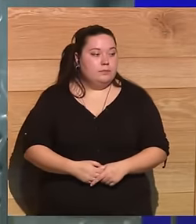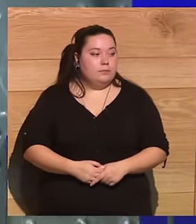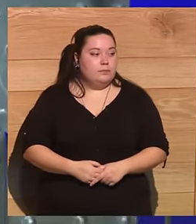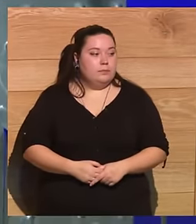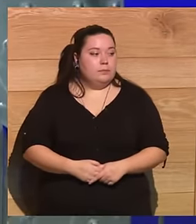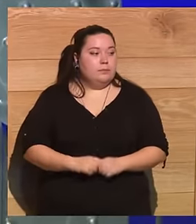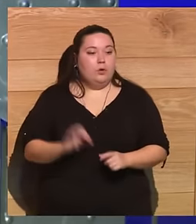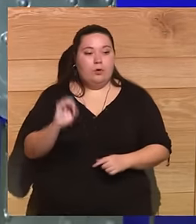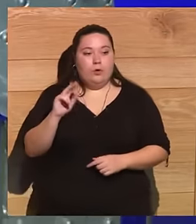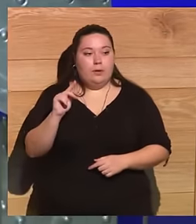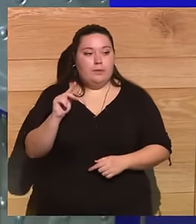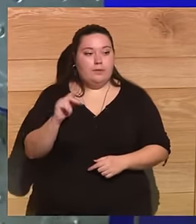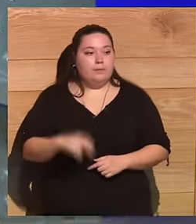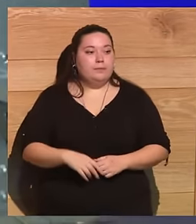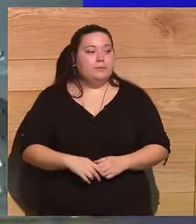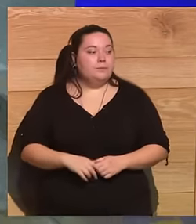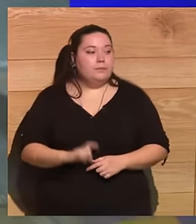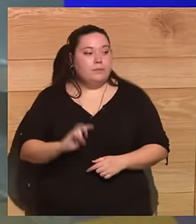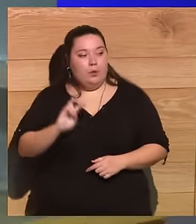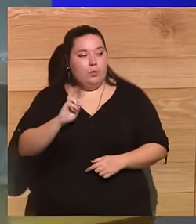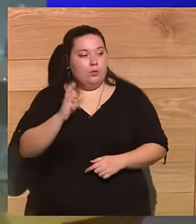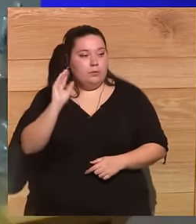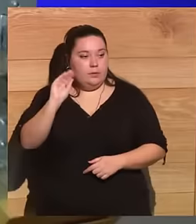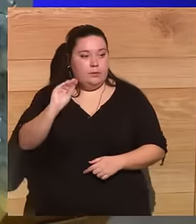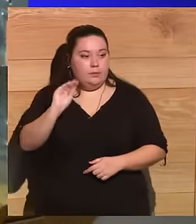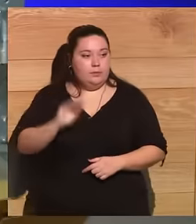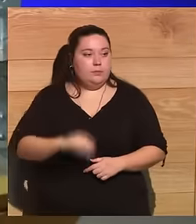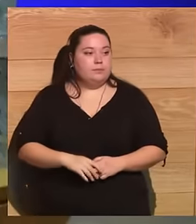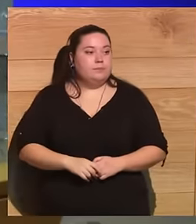Okay. Yeah. Oh, yeah.